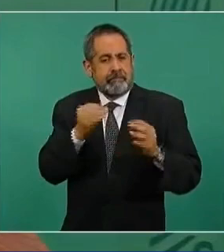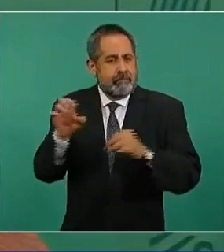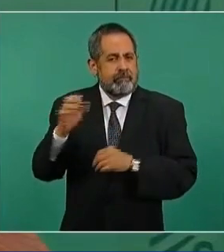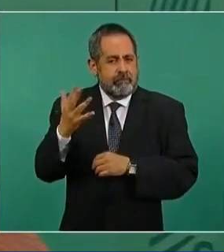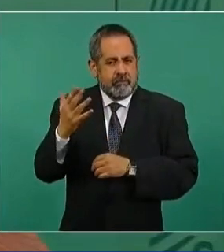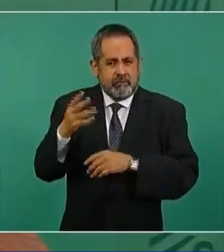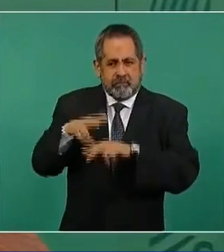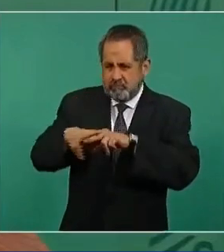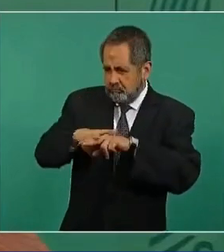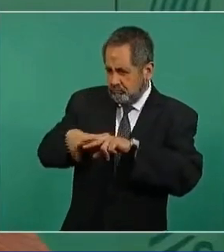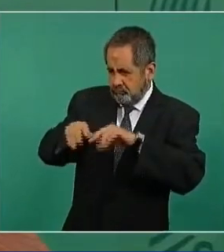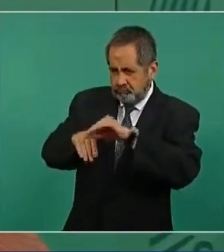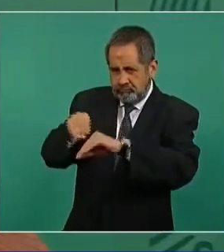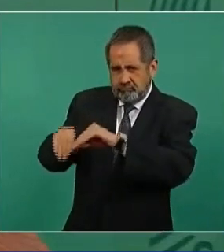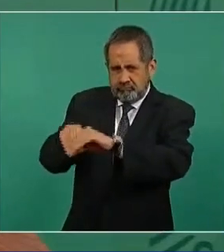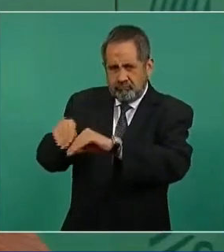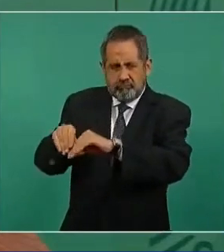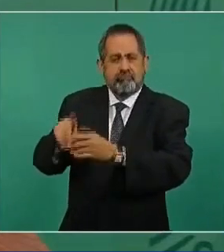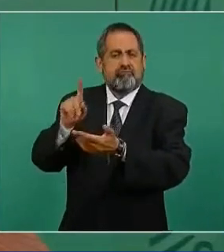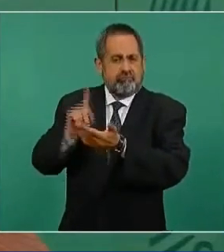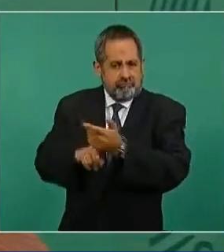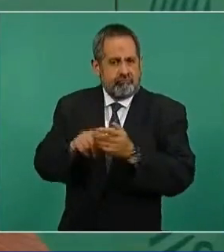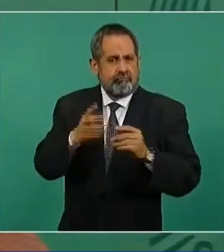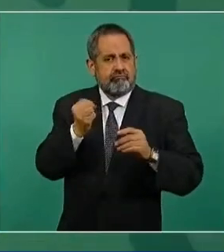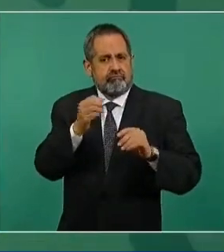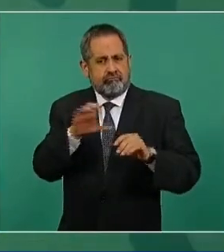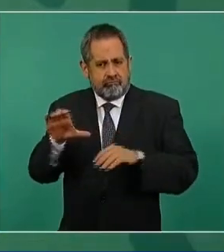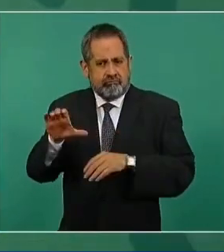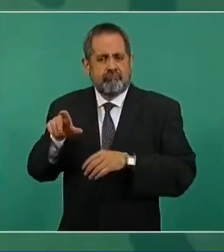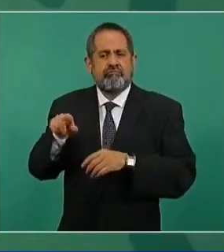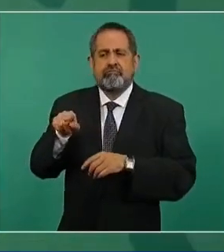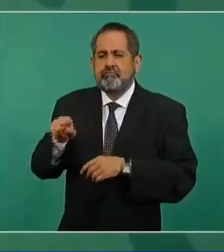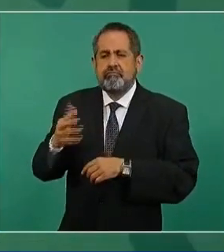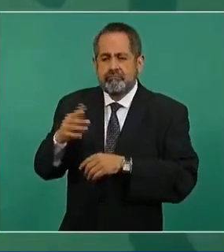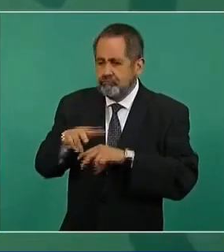Era el medio de comunicación. Primero